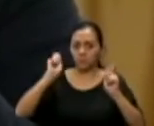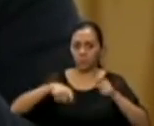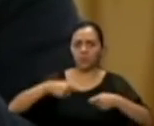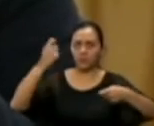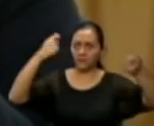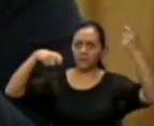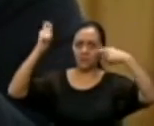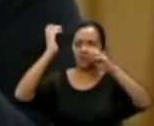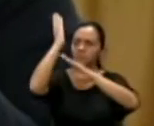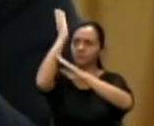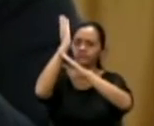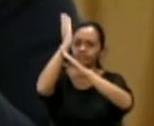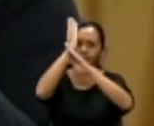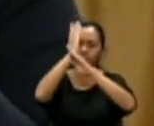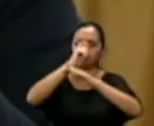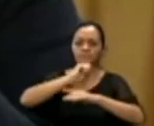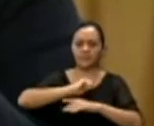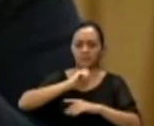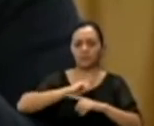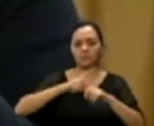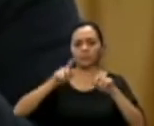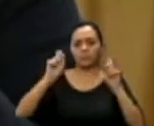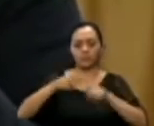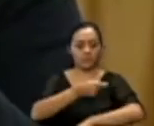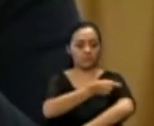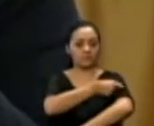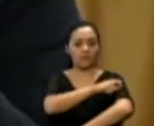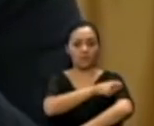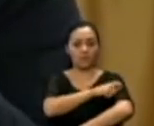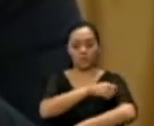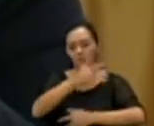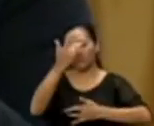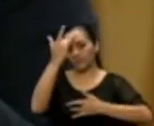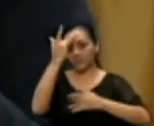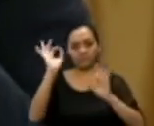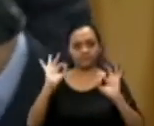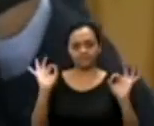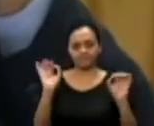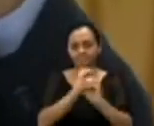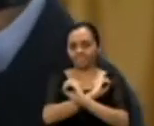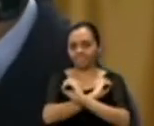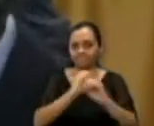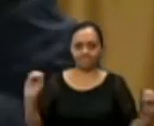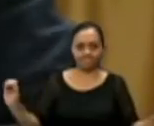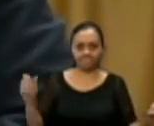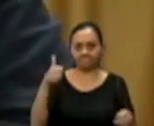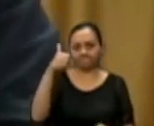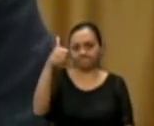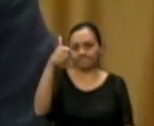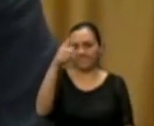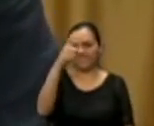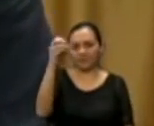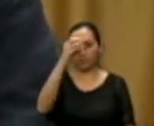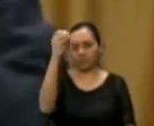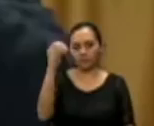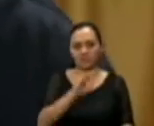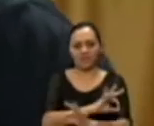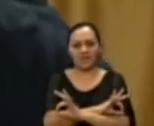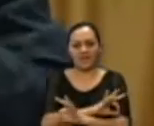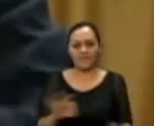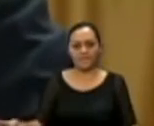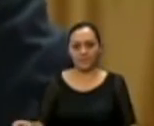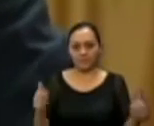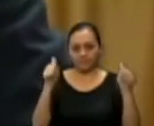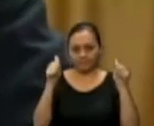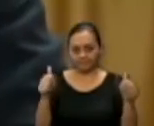carne ya vencimos el principal obstáculo que era la fiebre aftosa por eso no podíamos exportar vencida la fiebre aftosa con el